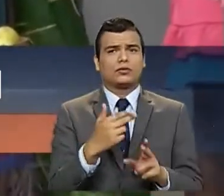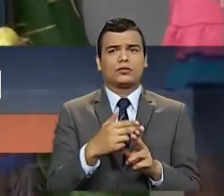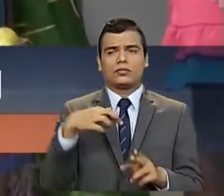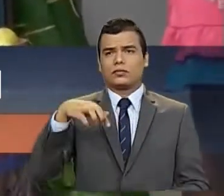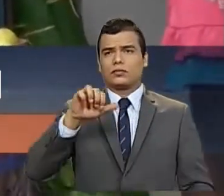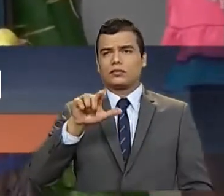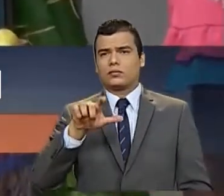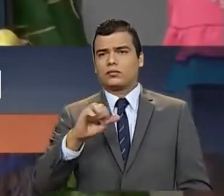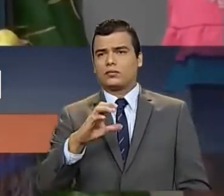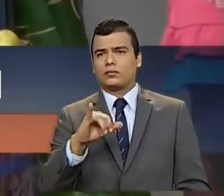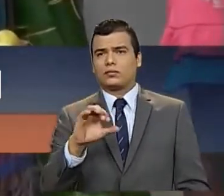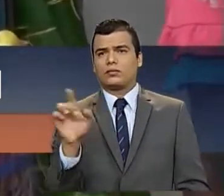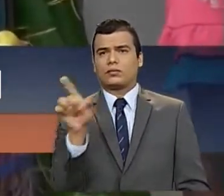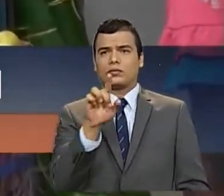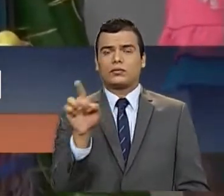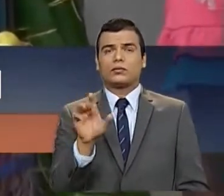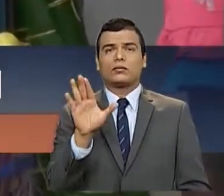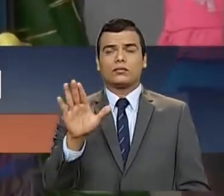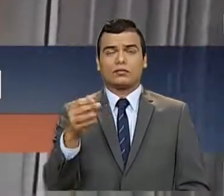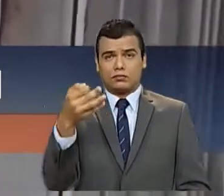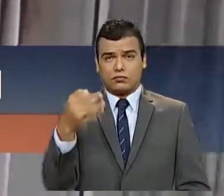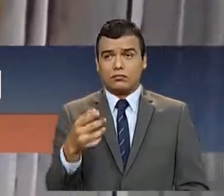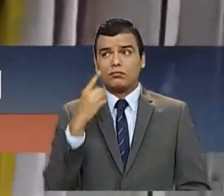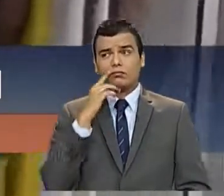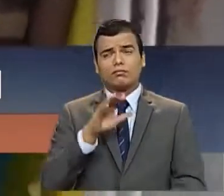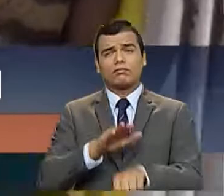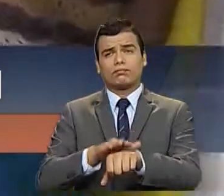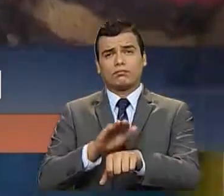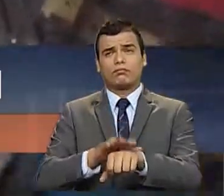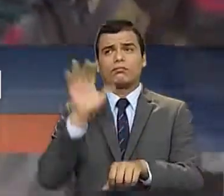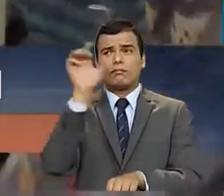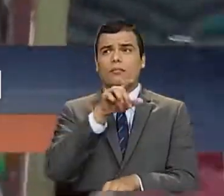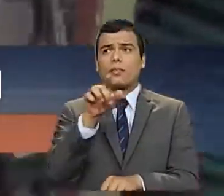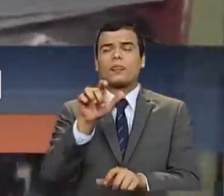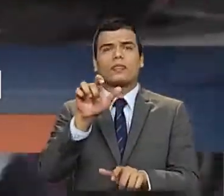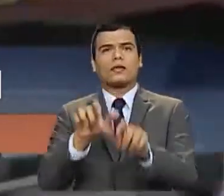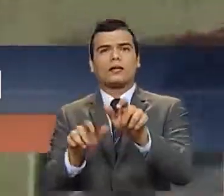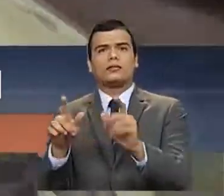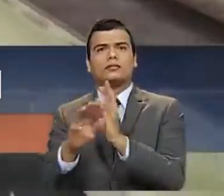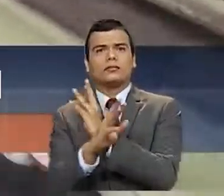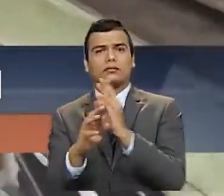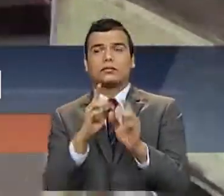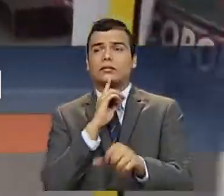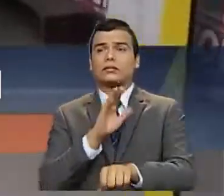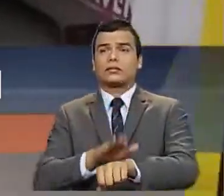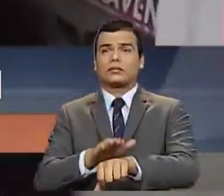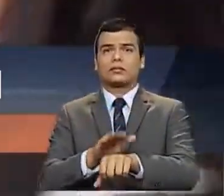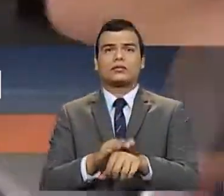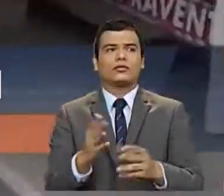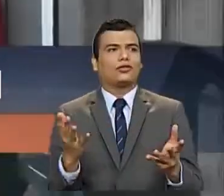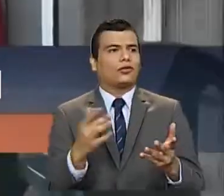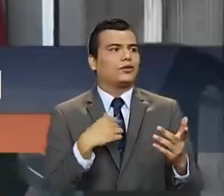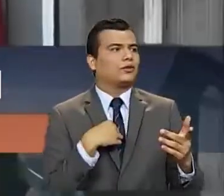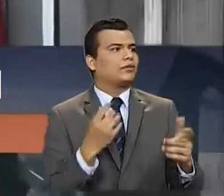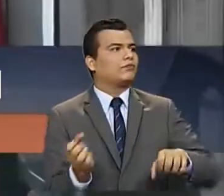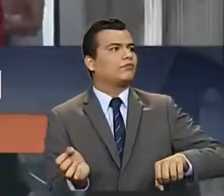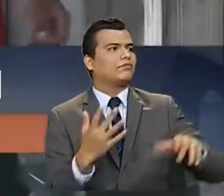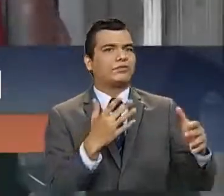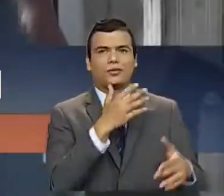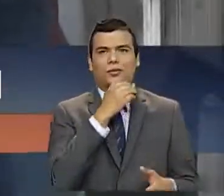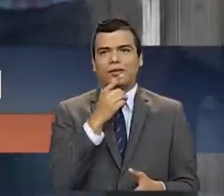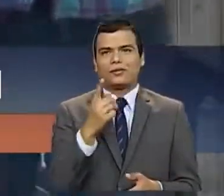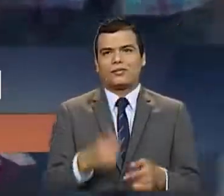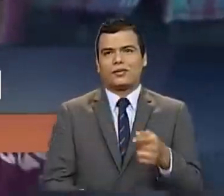12 años en este puesto de venta de limones. Reconoce que ocupa el espacio peatonal, pero a la vez dice que no hay para dónde coger. Pues